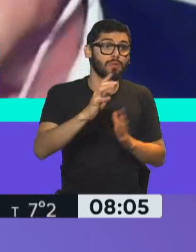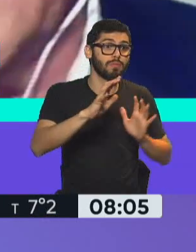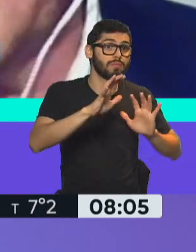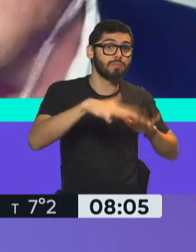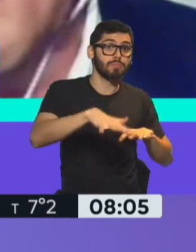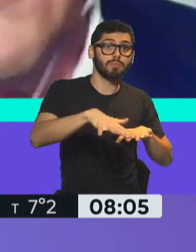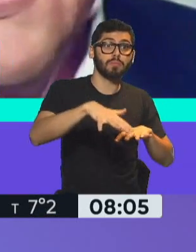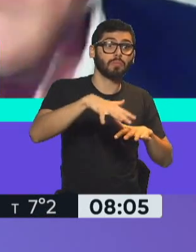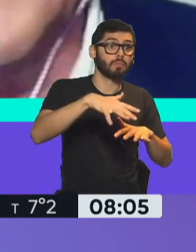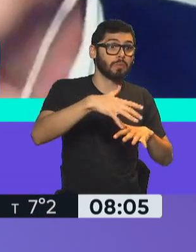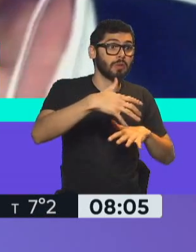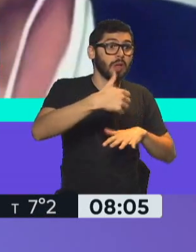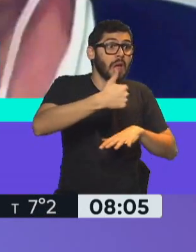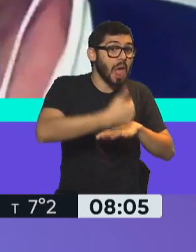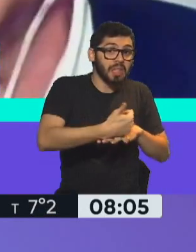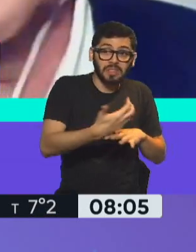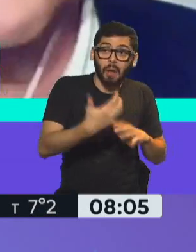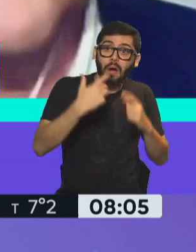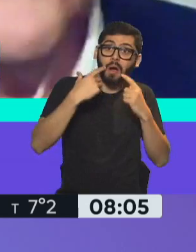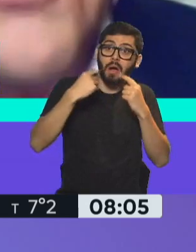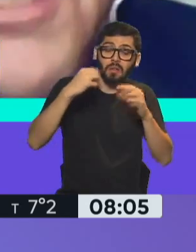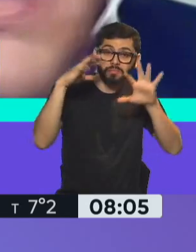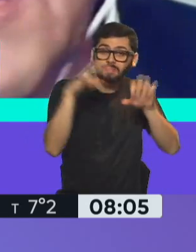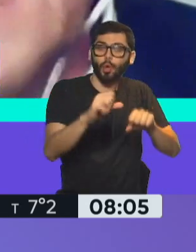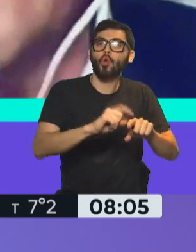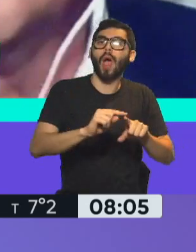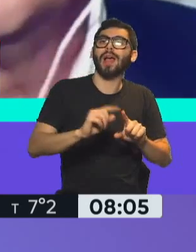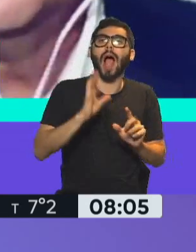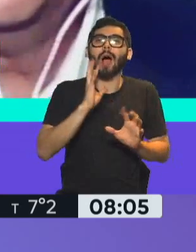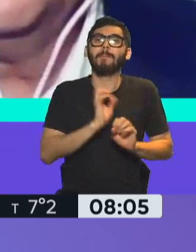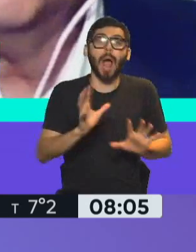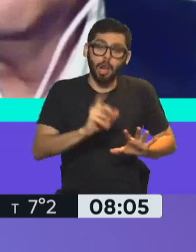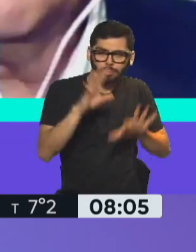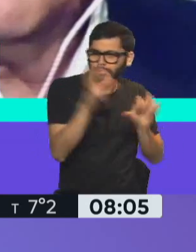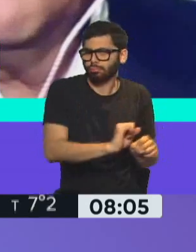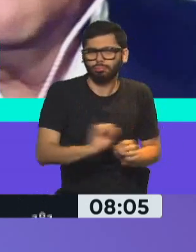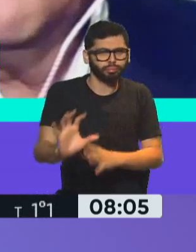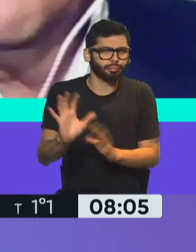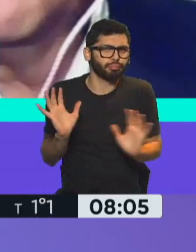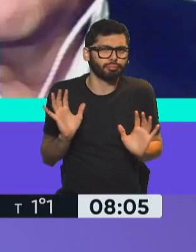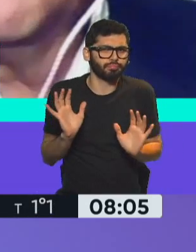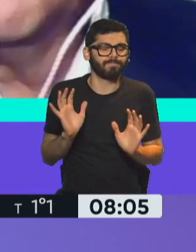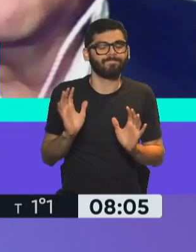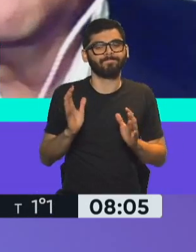presente en la manifestación, sin que ellos hubieran hecho ningún hecho.